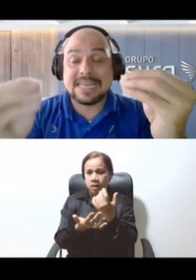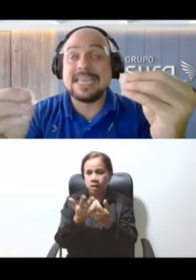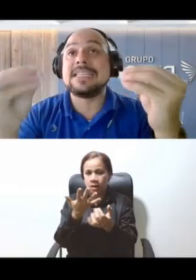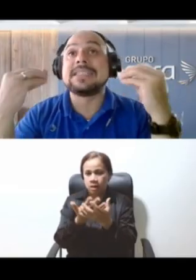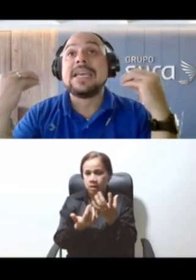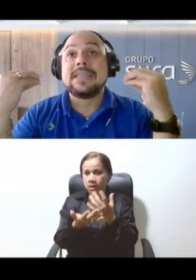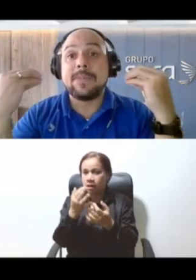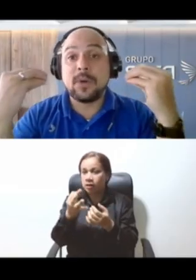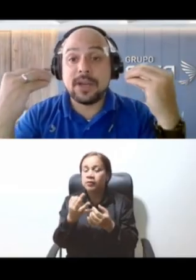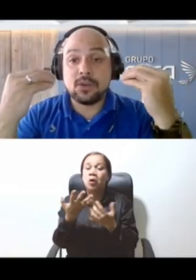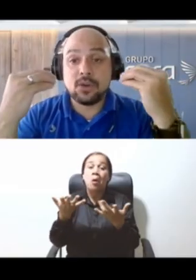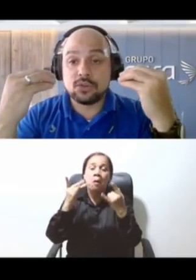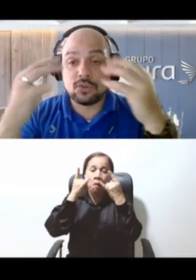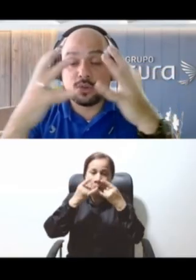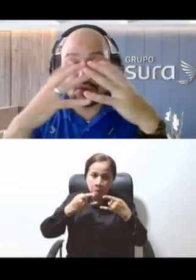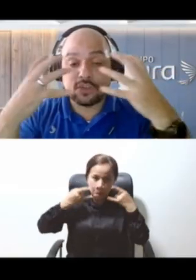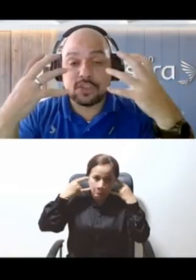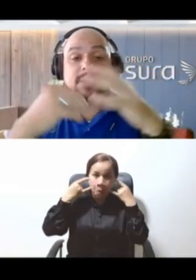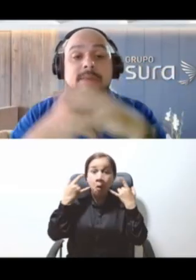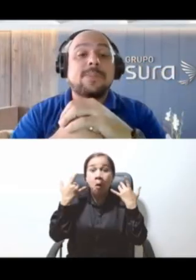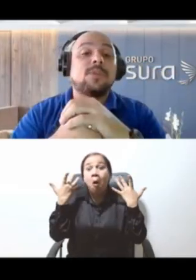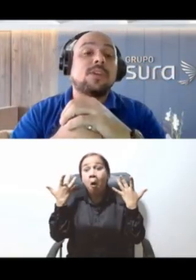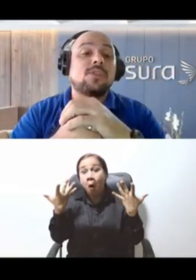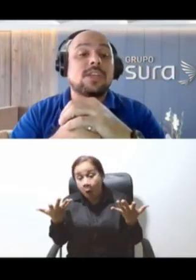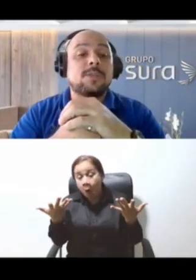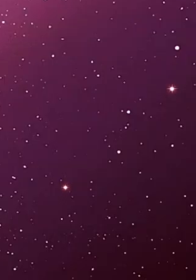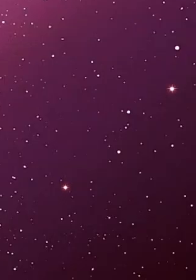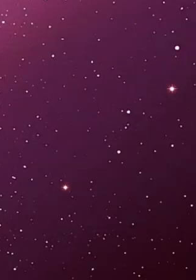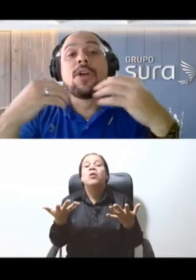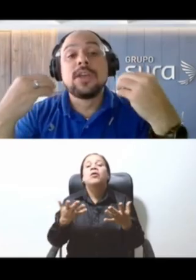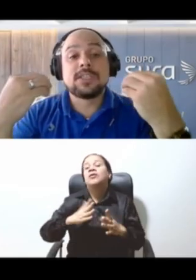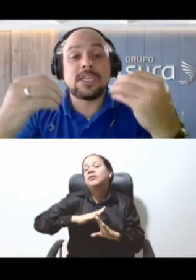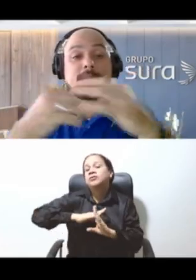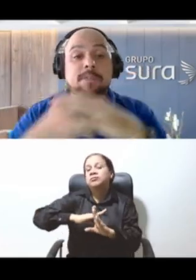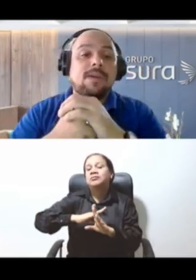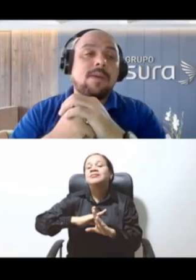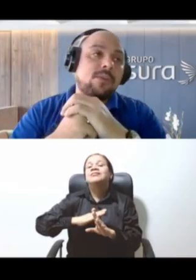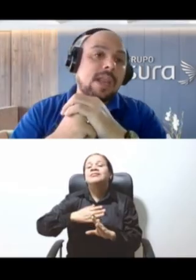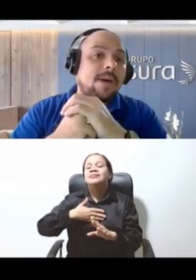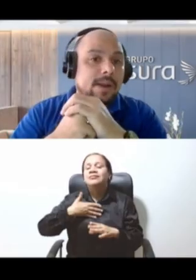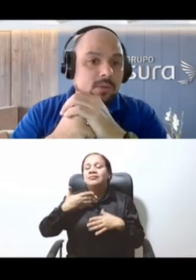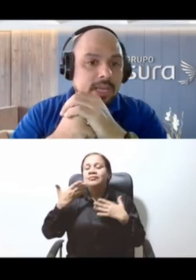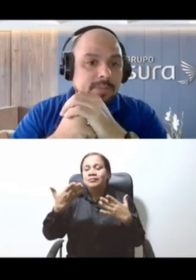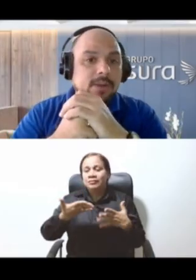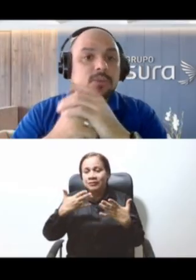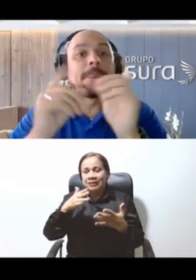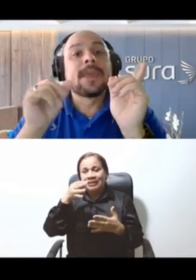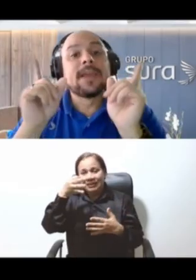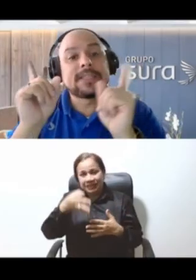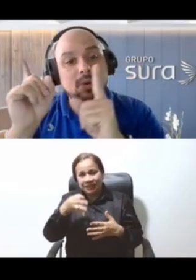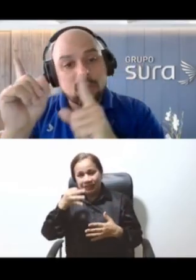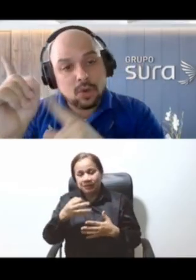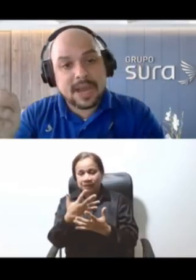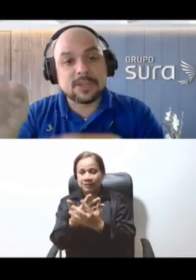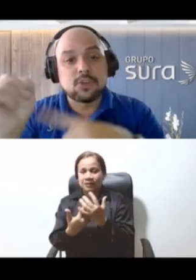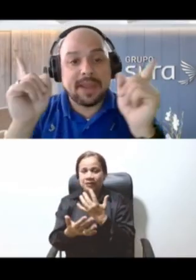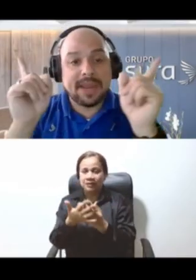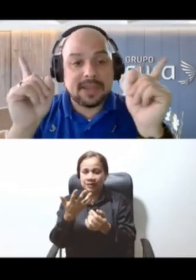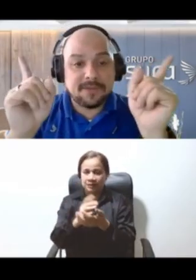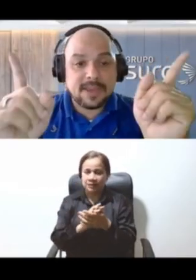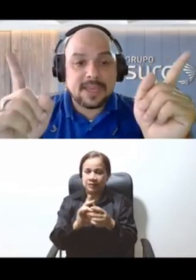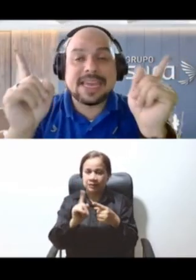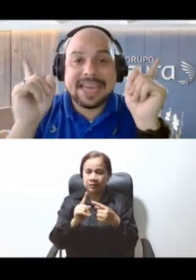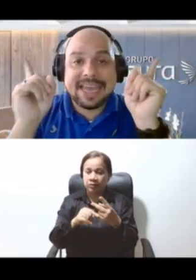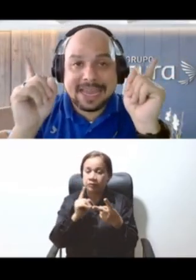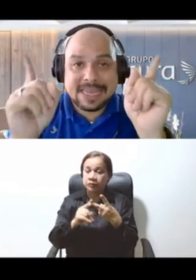las mascarillas, de ponernos nuestros sistemas de protección respiratorio, siempre debemos de lavarnos las manos. Segundo